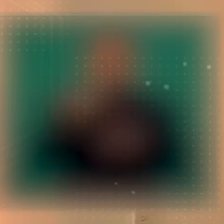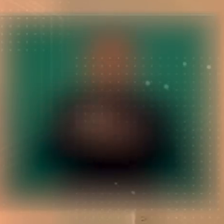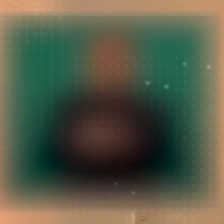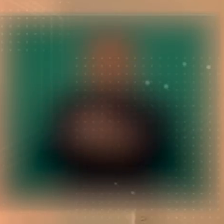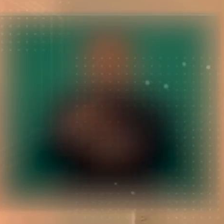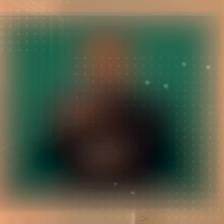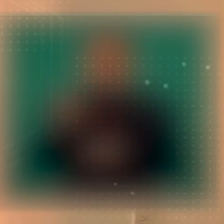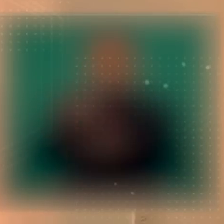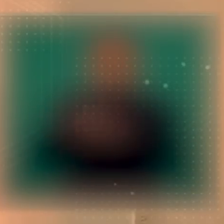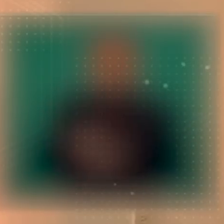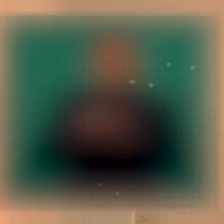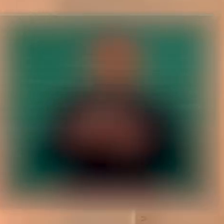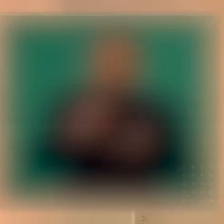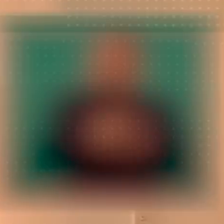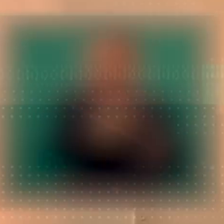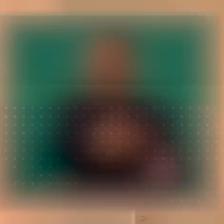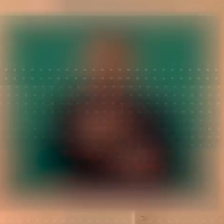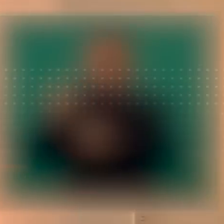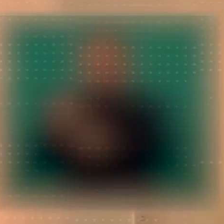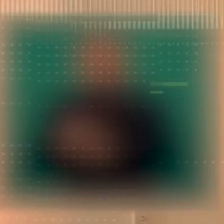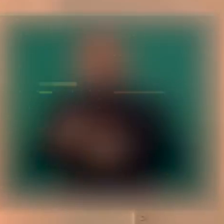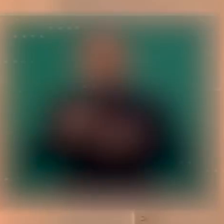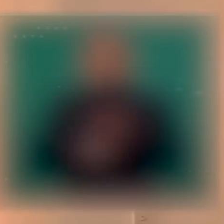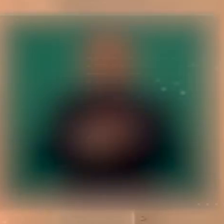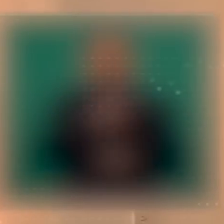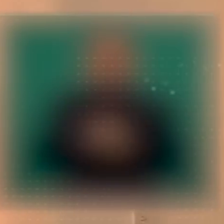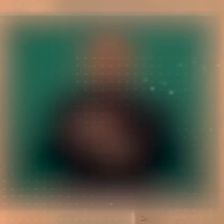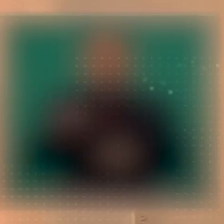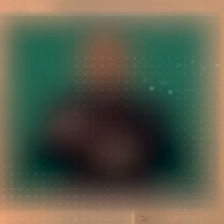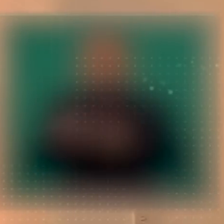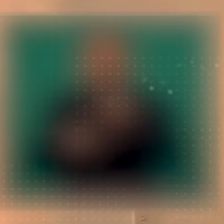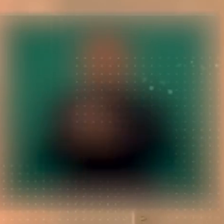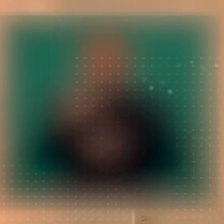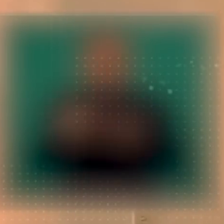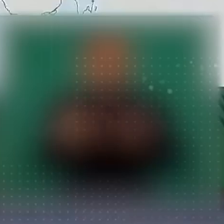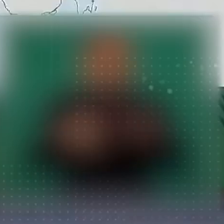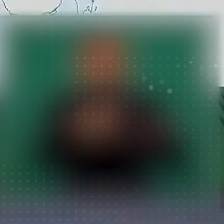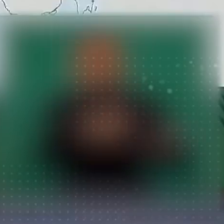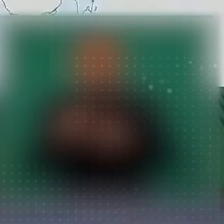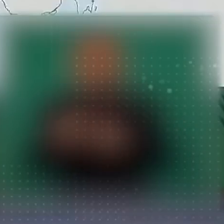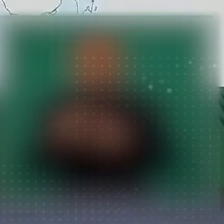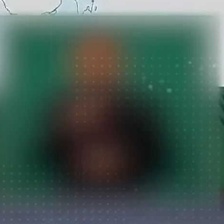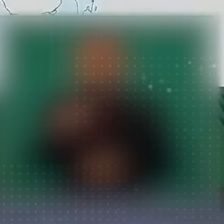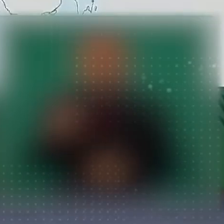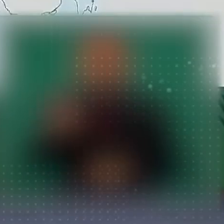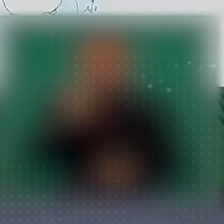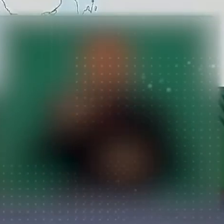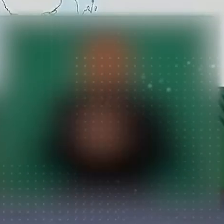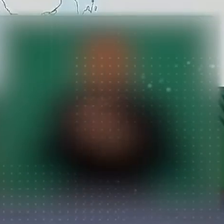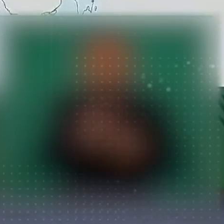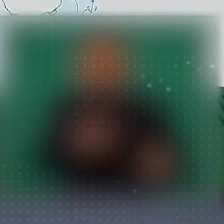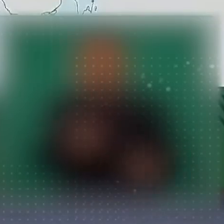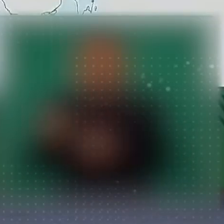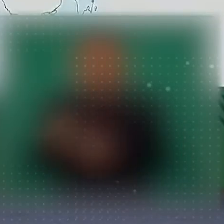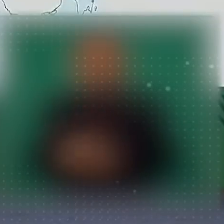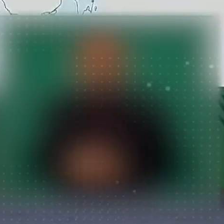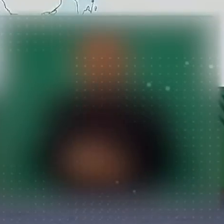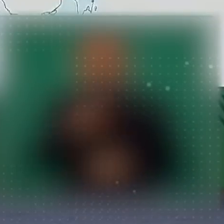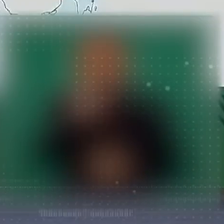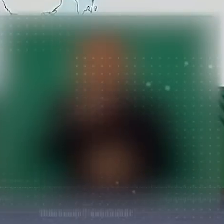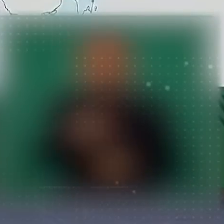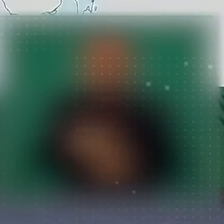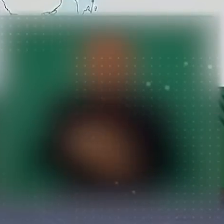diplomado del Estado Mayor, retirado, André George Fulón, en sustitución de Rafael Marín Molinedo. Hace poco, el general Fulón se